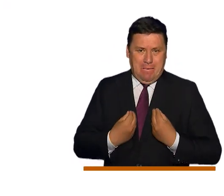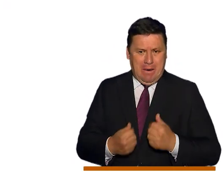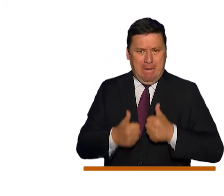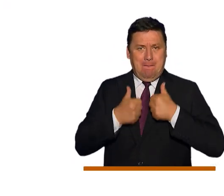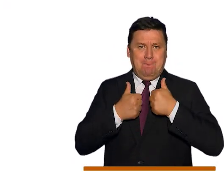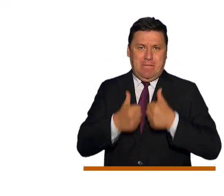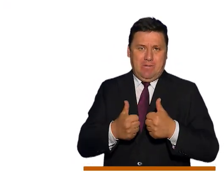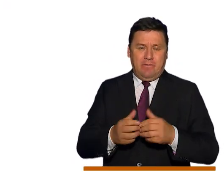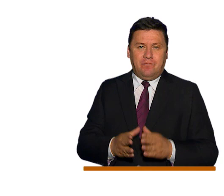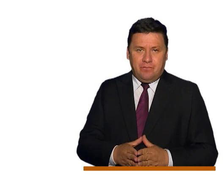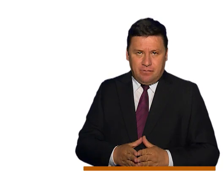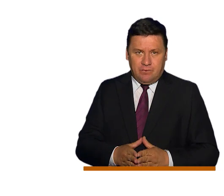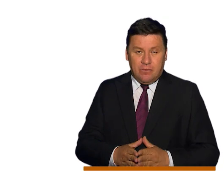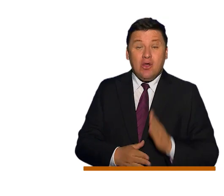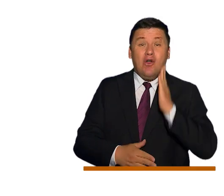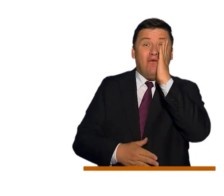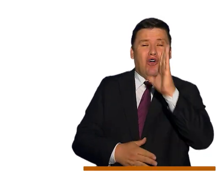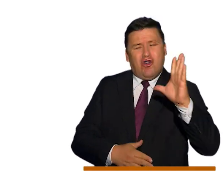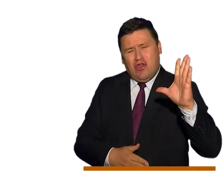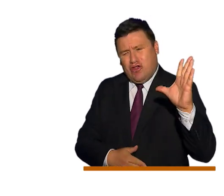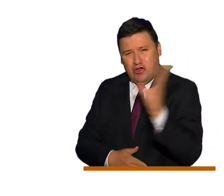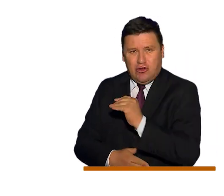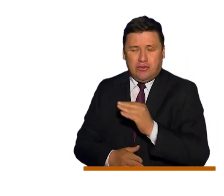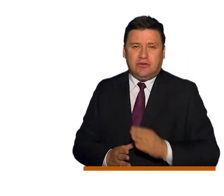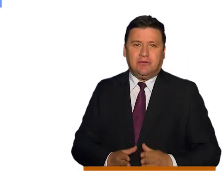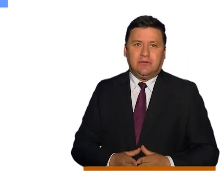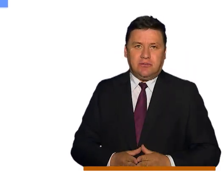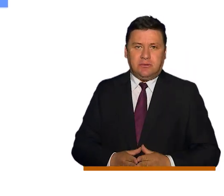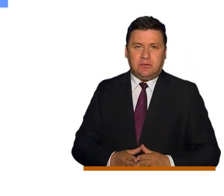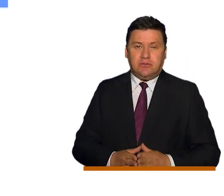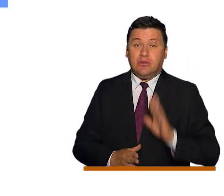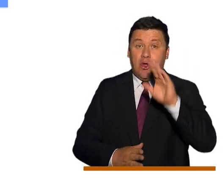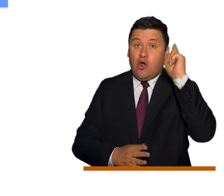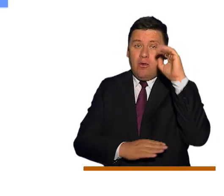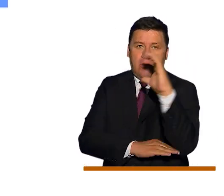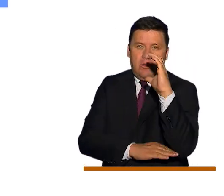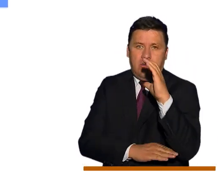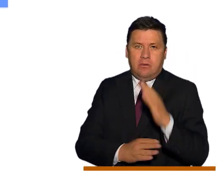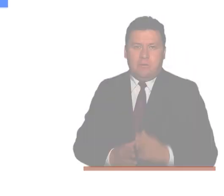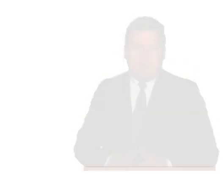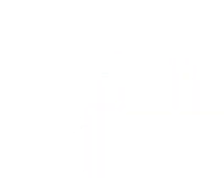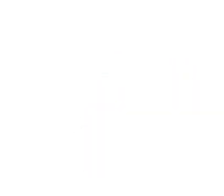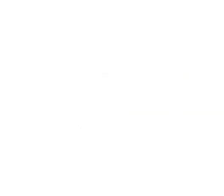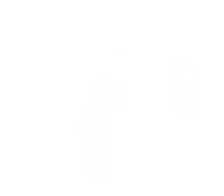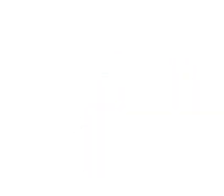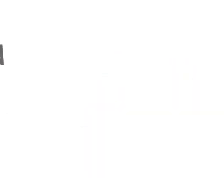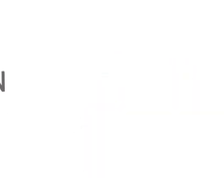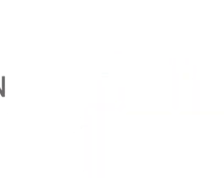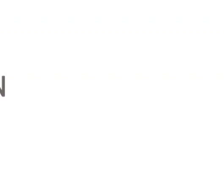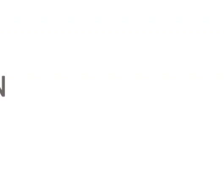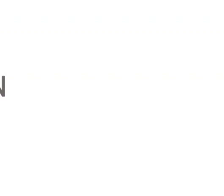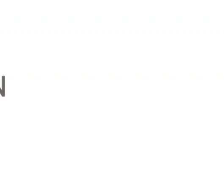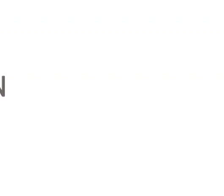convivir para poder vivir. El futuro es de todos. Gobierno de Colombia.